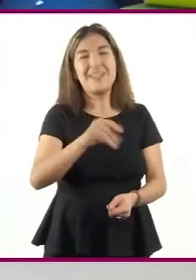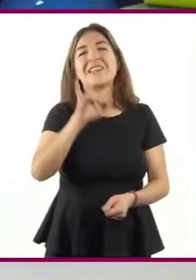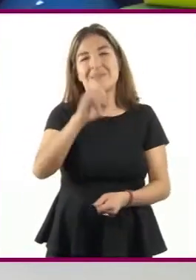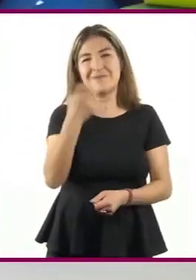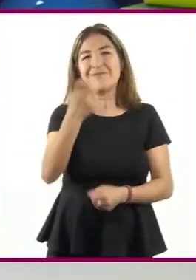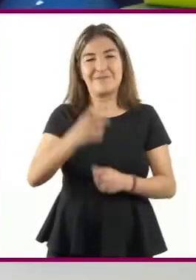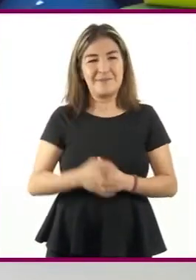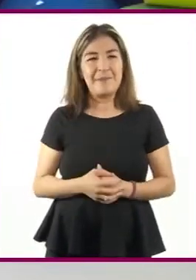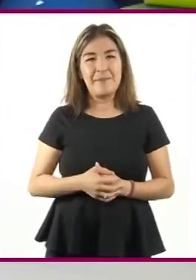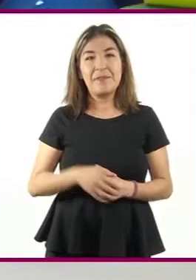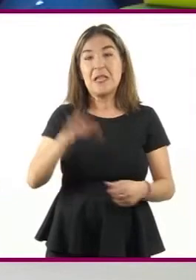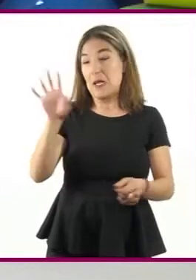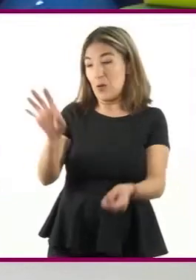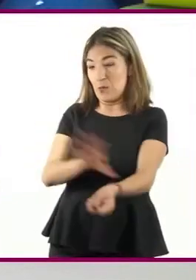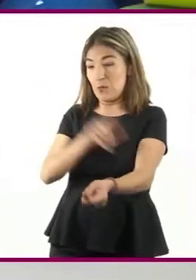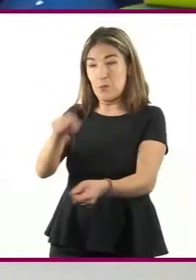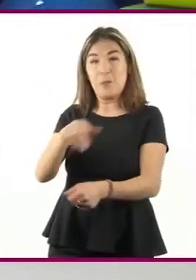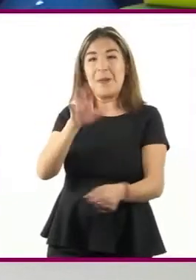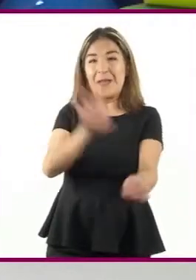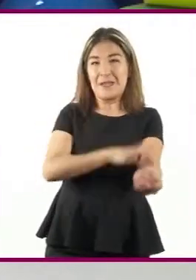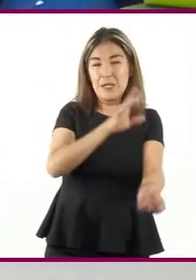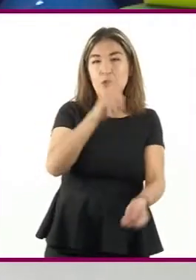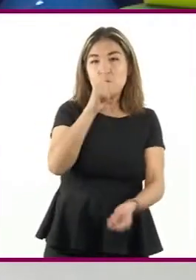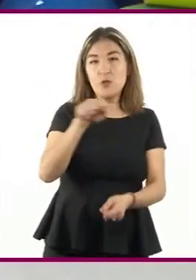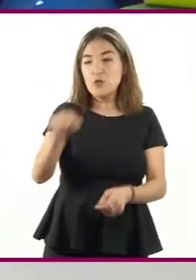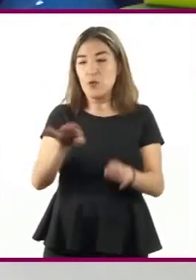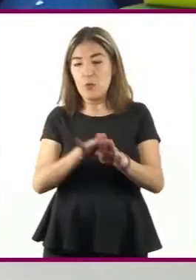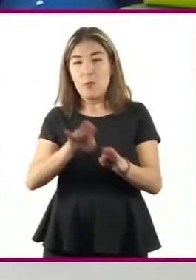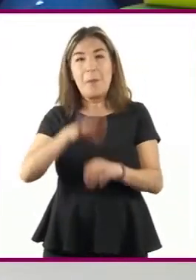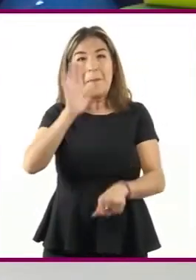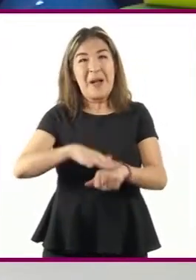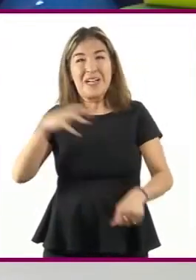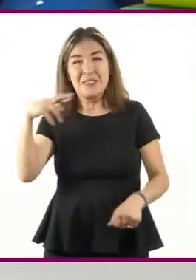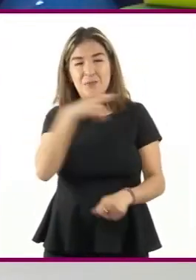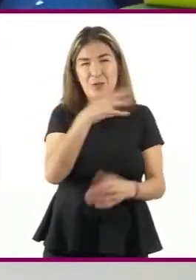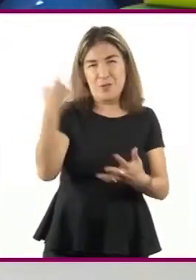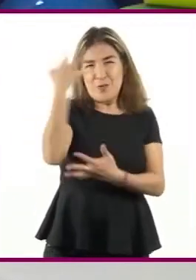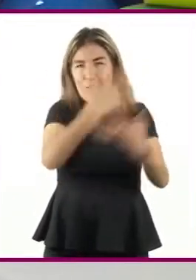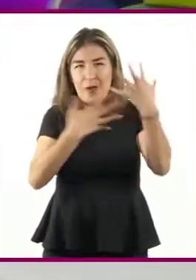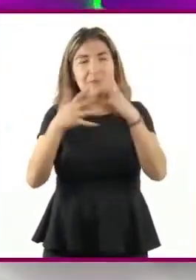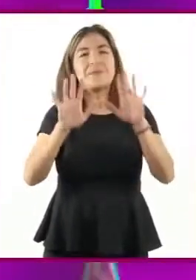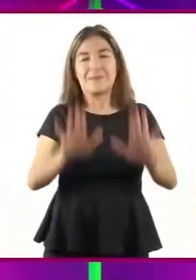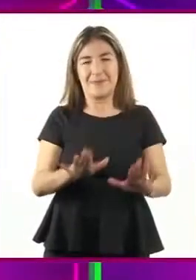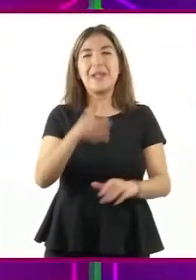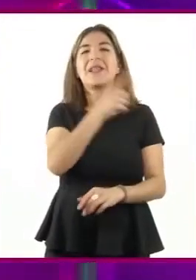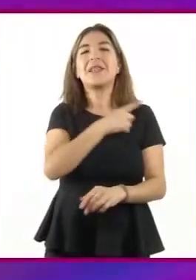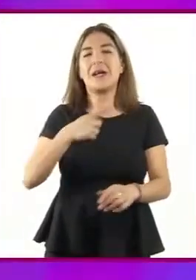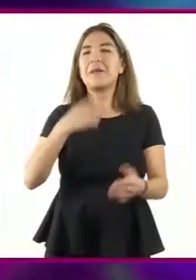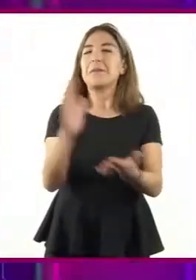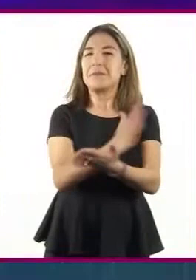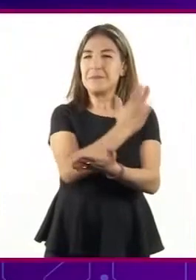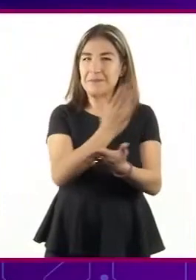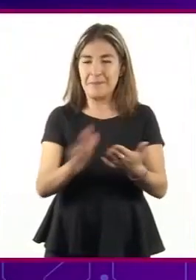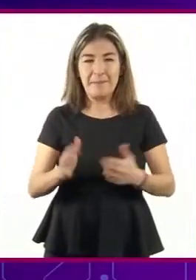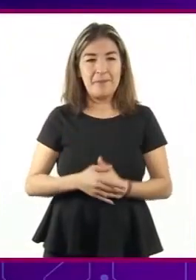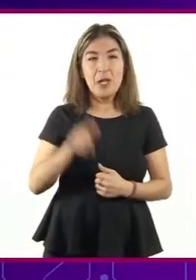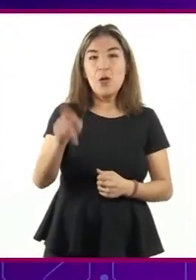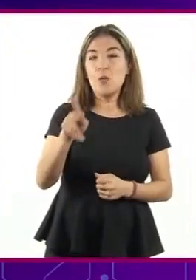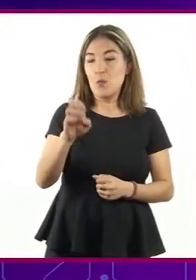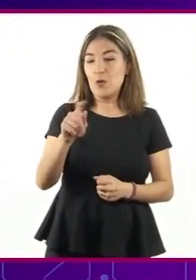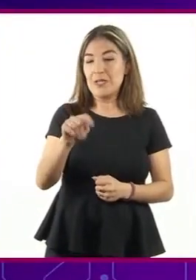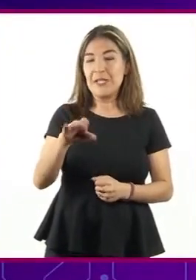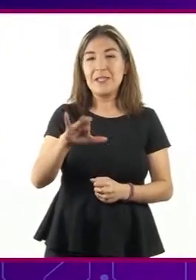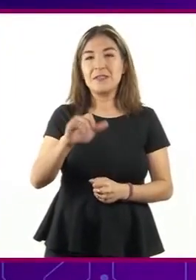es, la potencia y la energía son conceptos que pueden llegar a confundirse, pero que debemos saber que la potencia